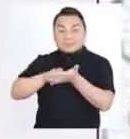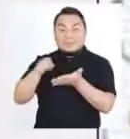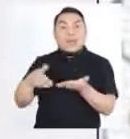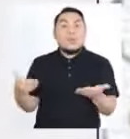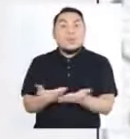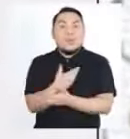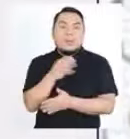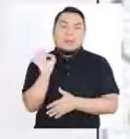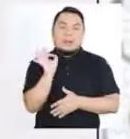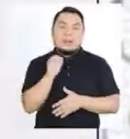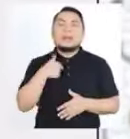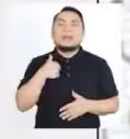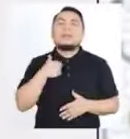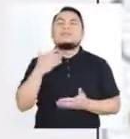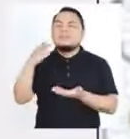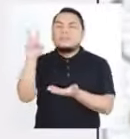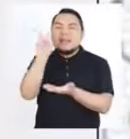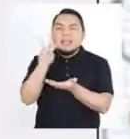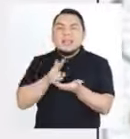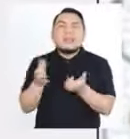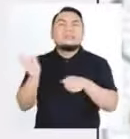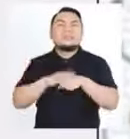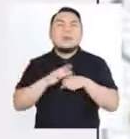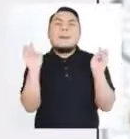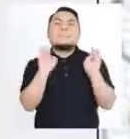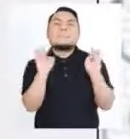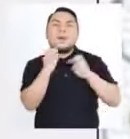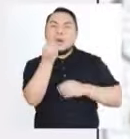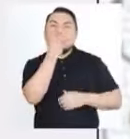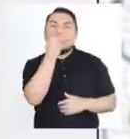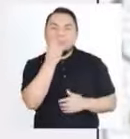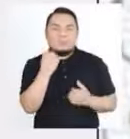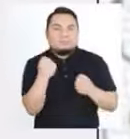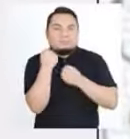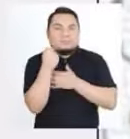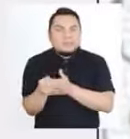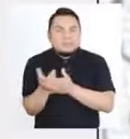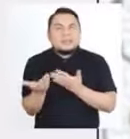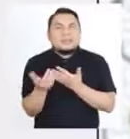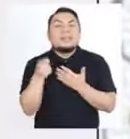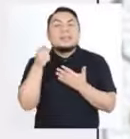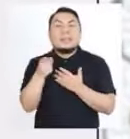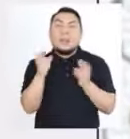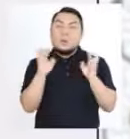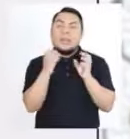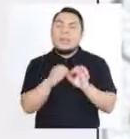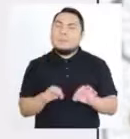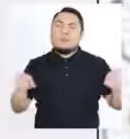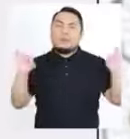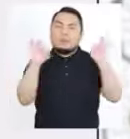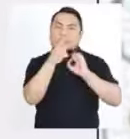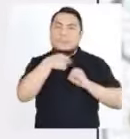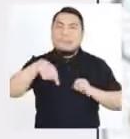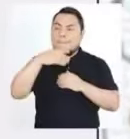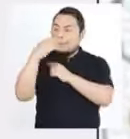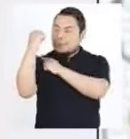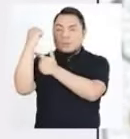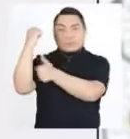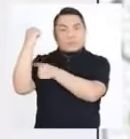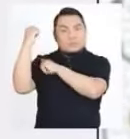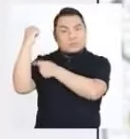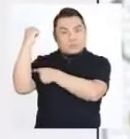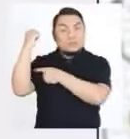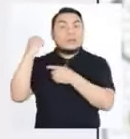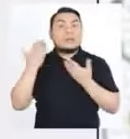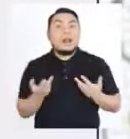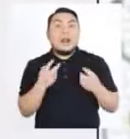no había palabras nuevas. A mí me tocó leer sobre las proteínas. Se trata de un componente muy importante para los